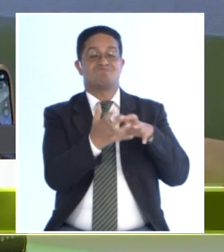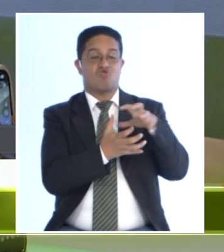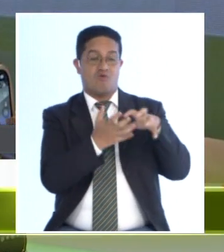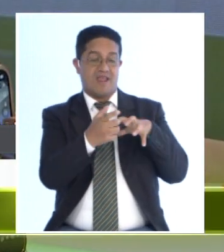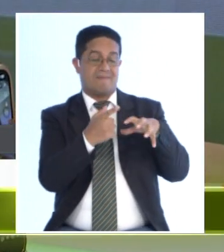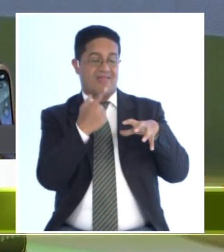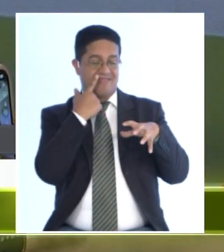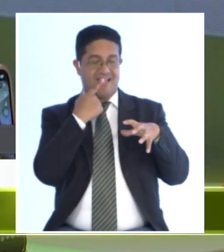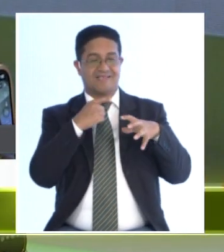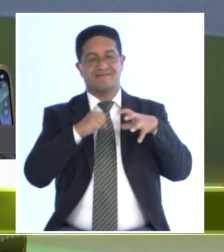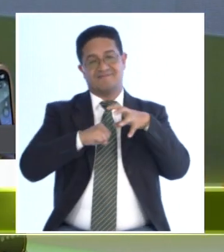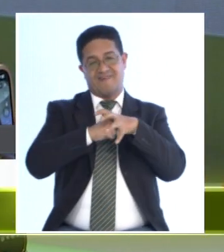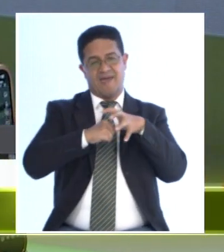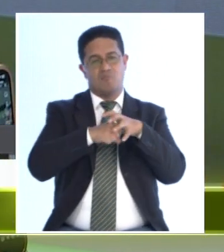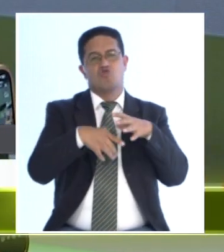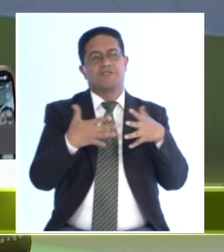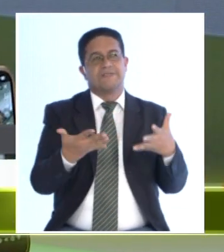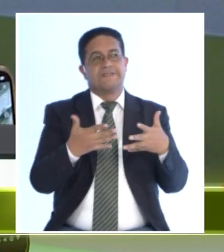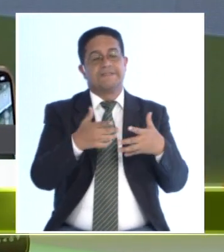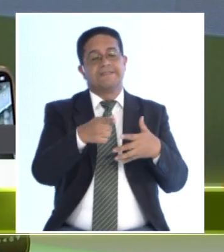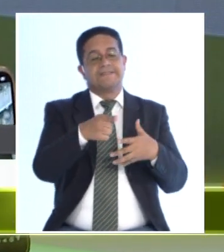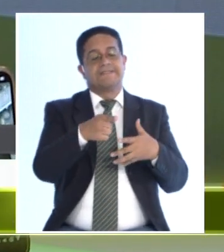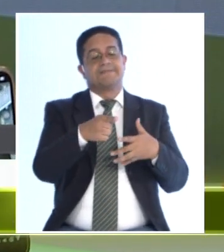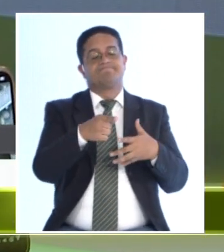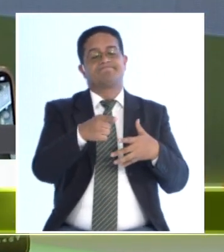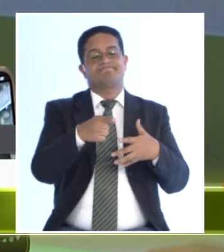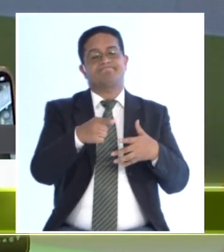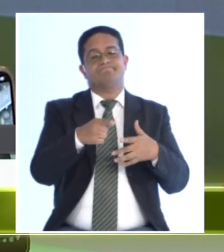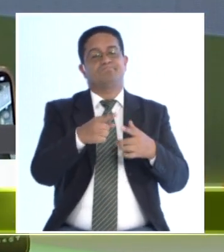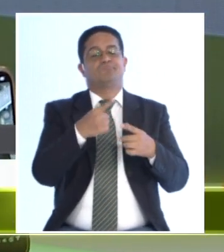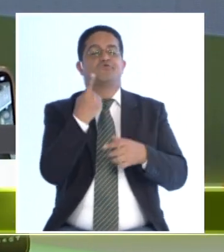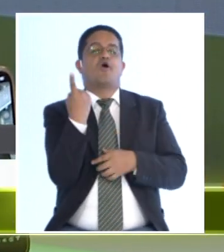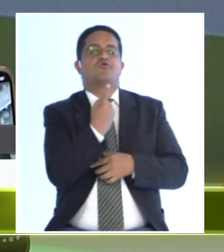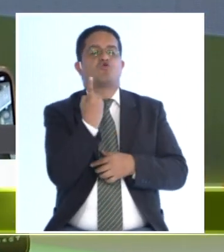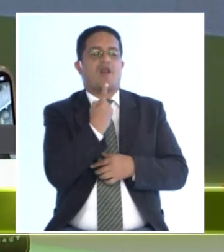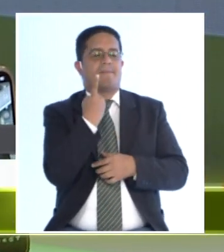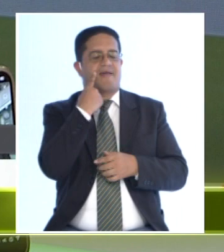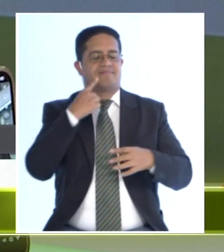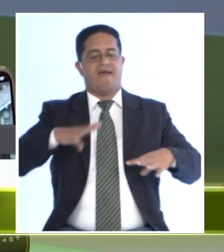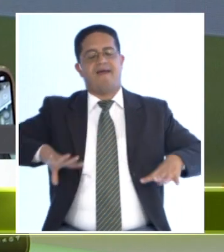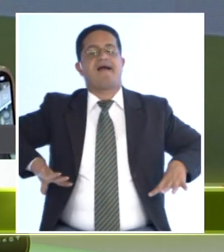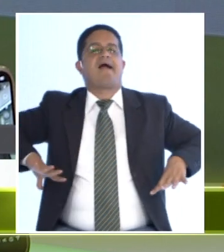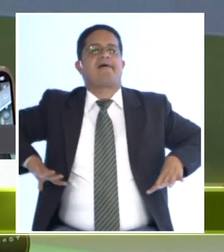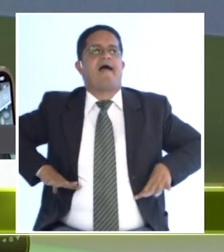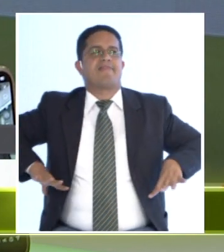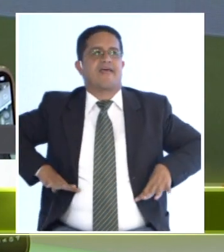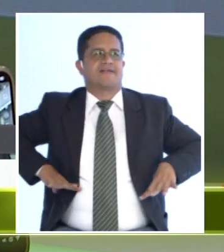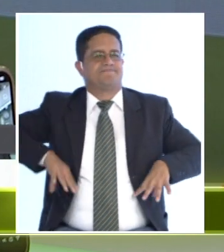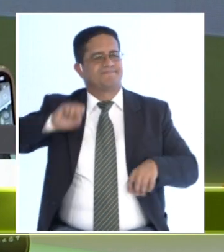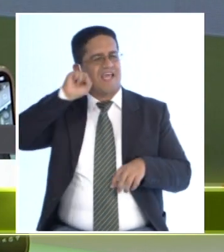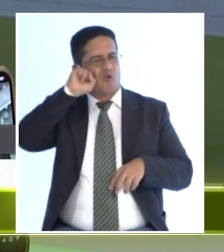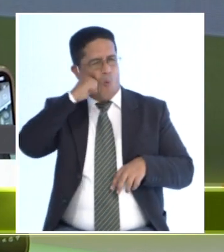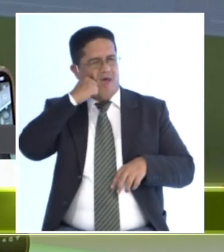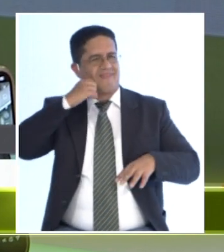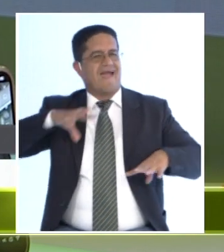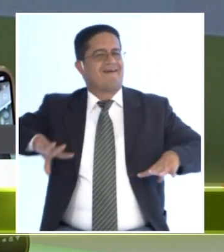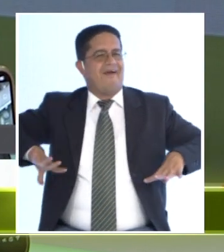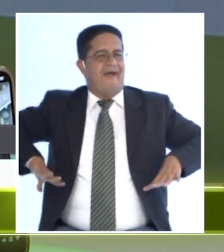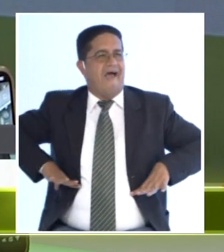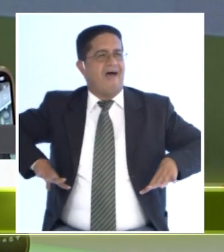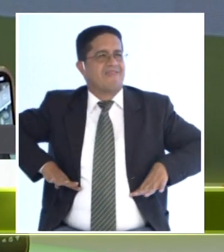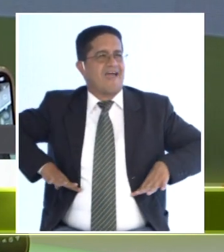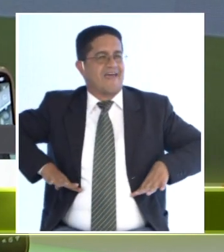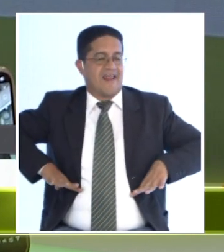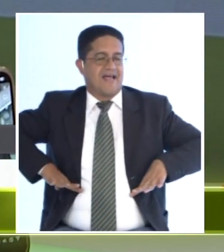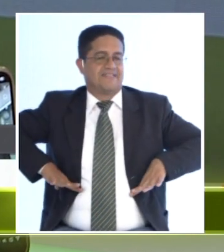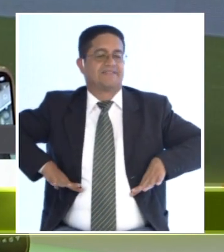de cabeza femoral, hay que referirse exclusivamente a una afectación de la cadera, ¿ok? Recordemos que la cadera, como cualquier tipo de